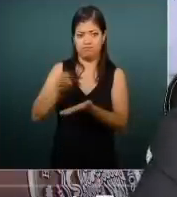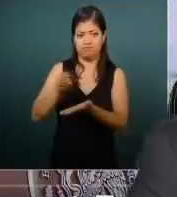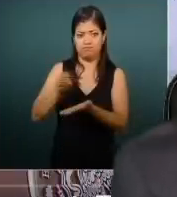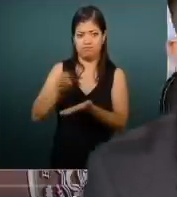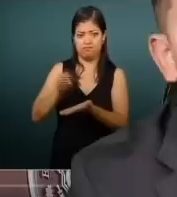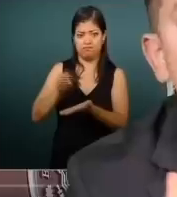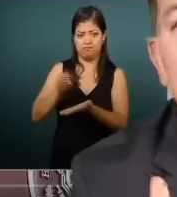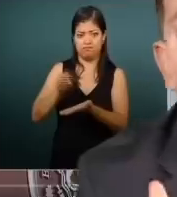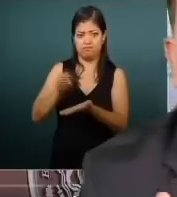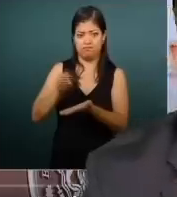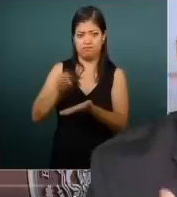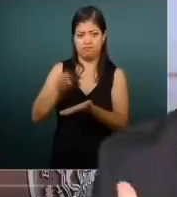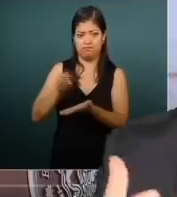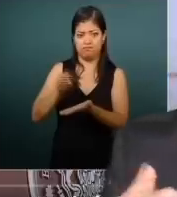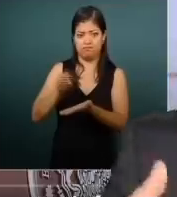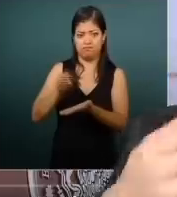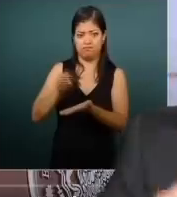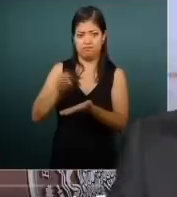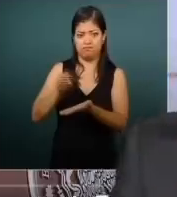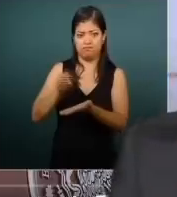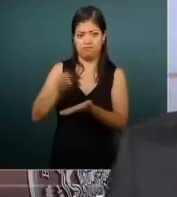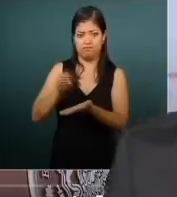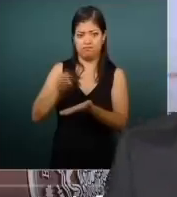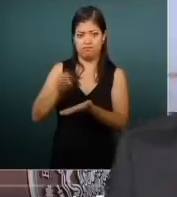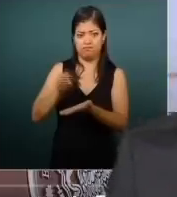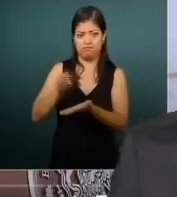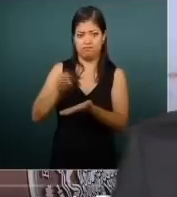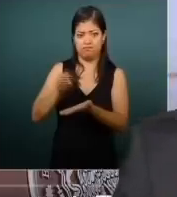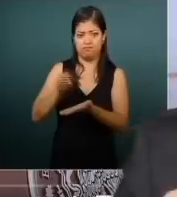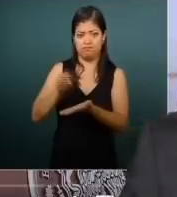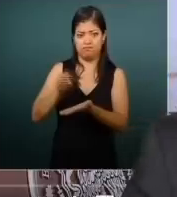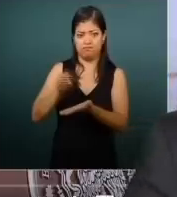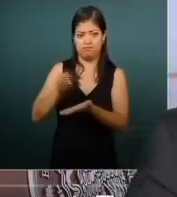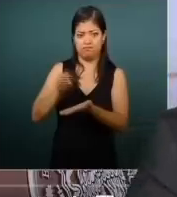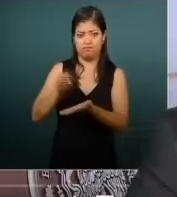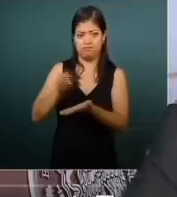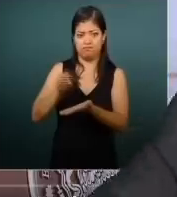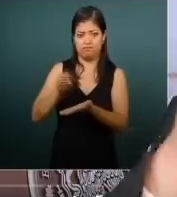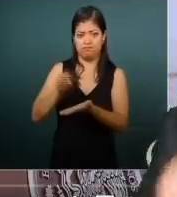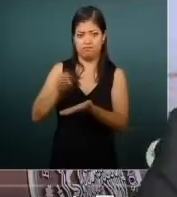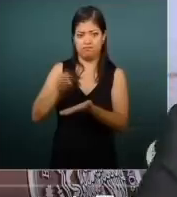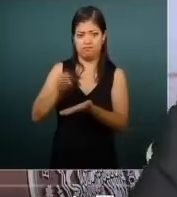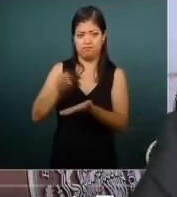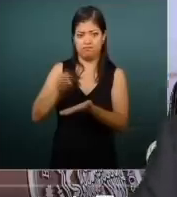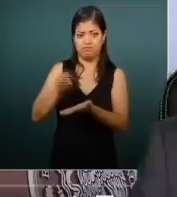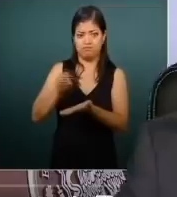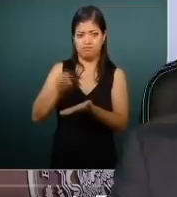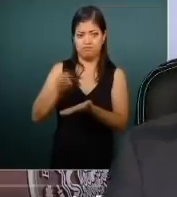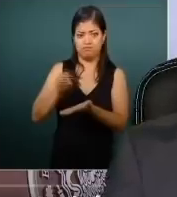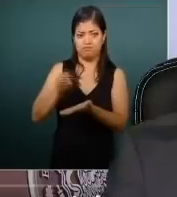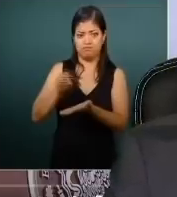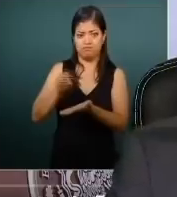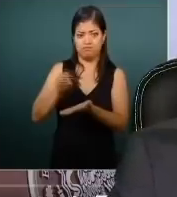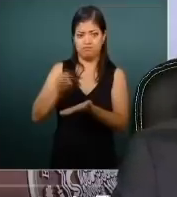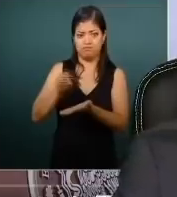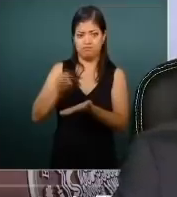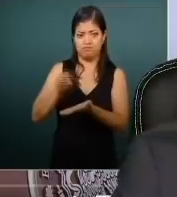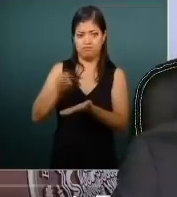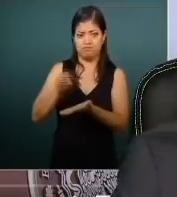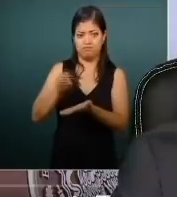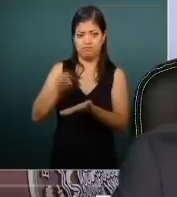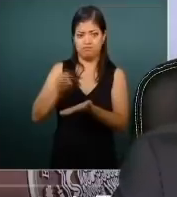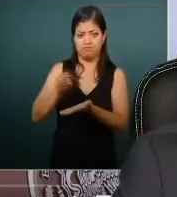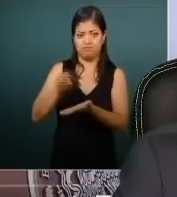la se lo privado porque sabe que no resisten ningún debate público porque sabe que son pruebas chasis y más esa sería la única